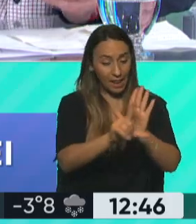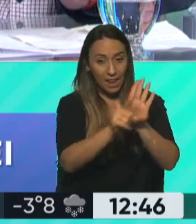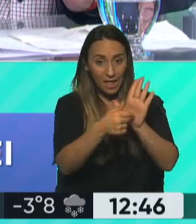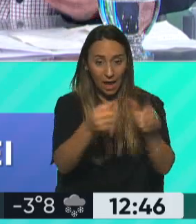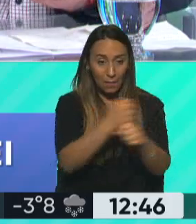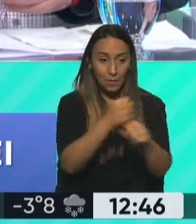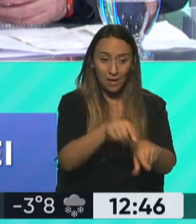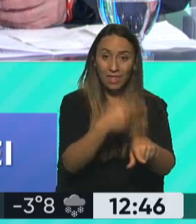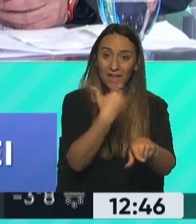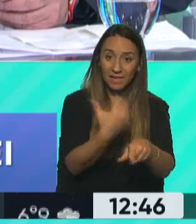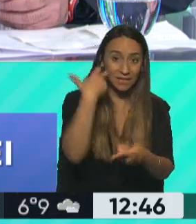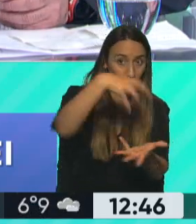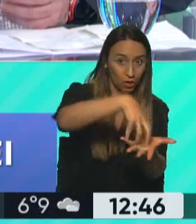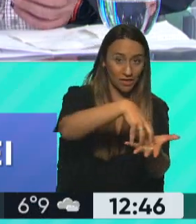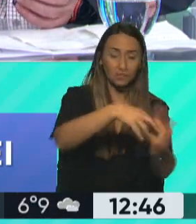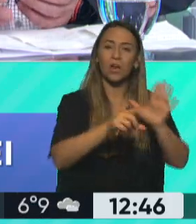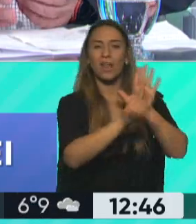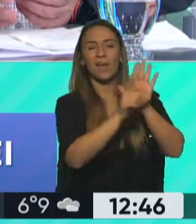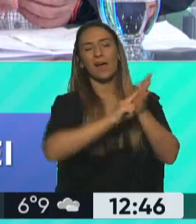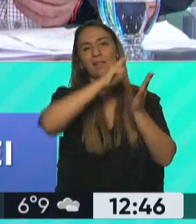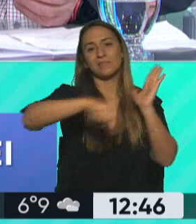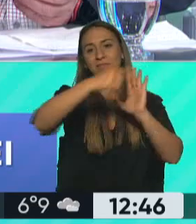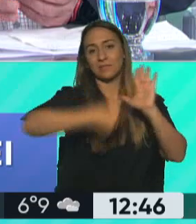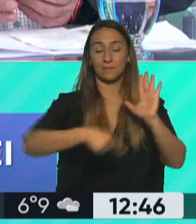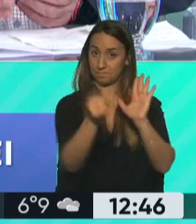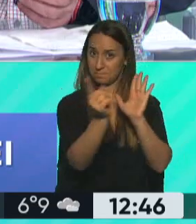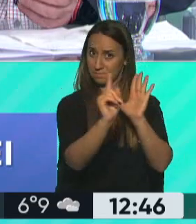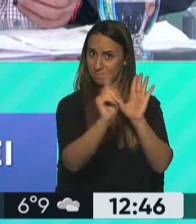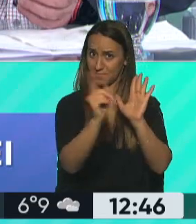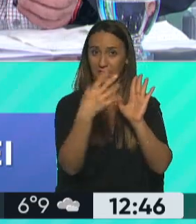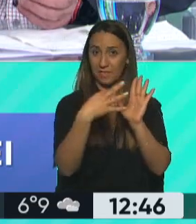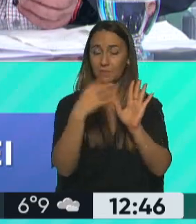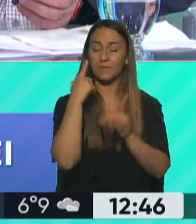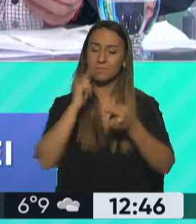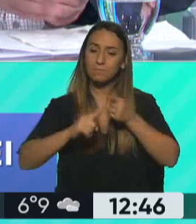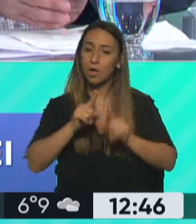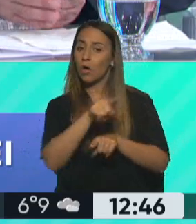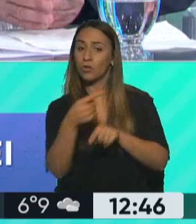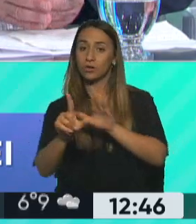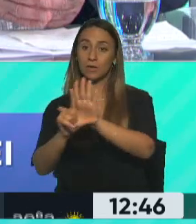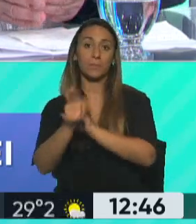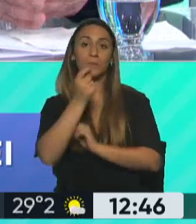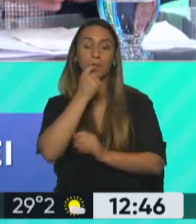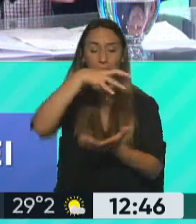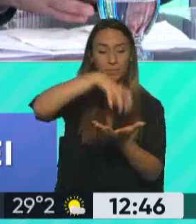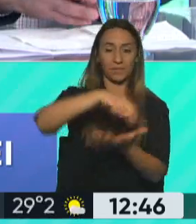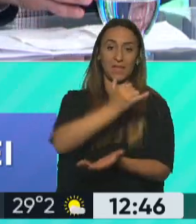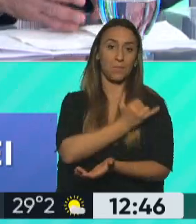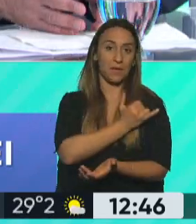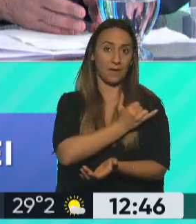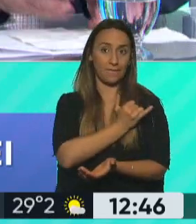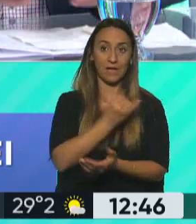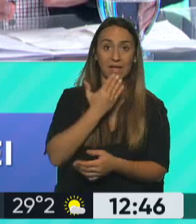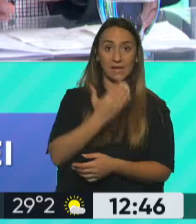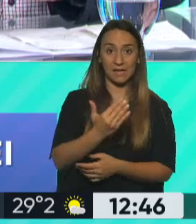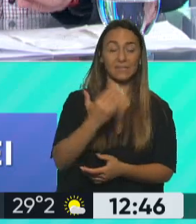Claro. Una ley se modifica con otra ley. Entonces, en el caso tomemos YPF. YPF fue a partir de la sanción de una ley del